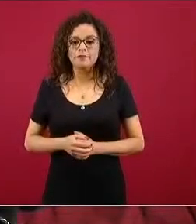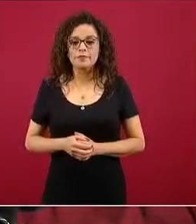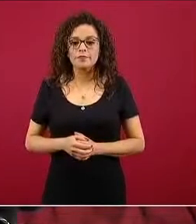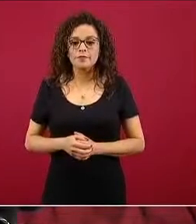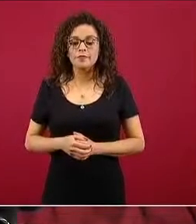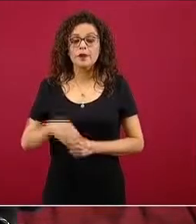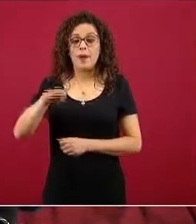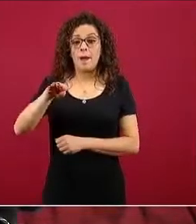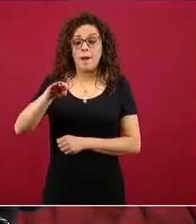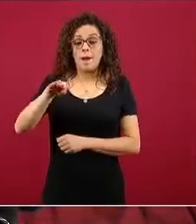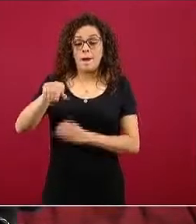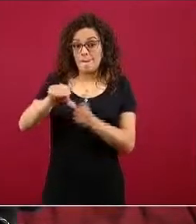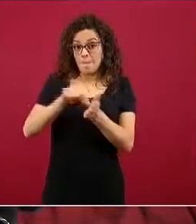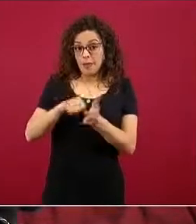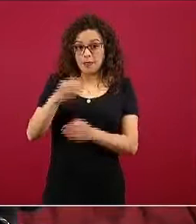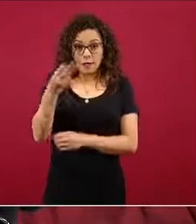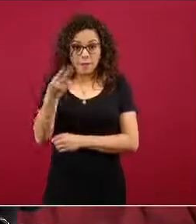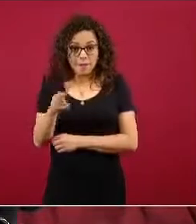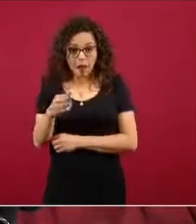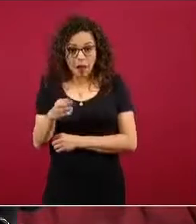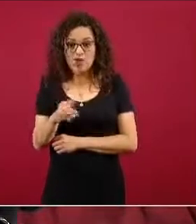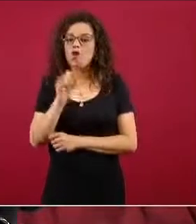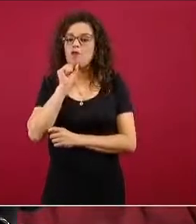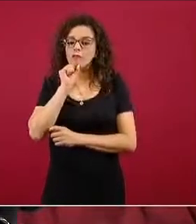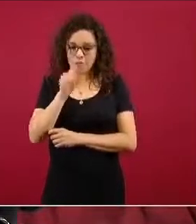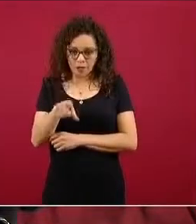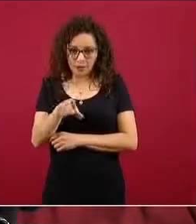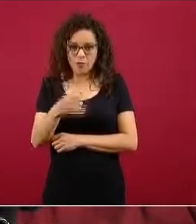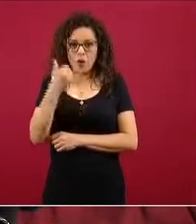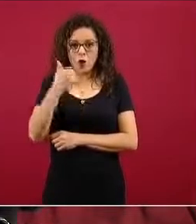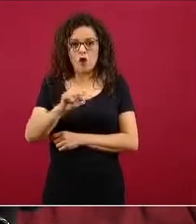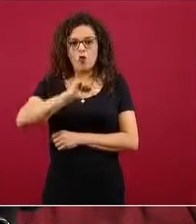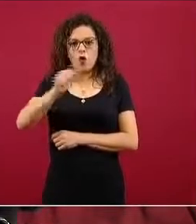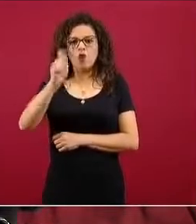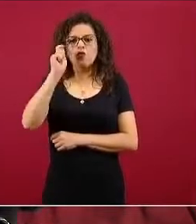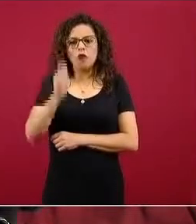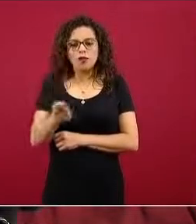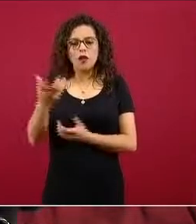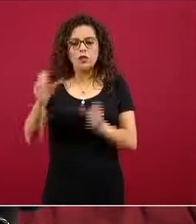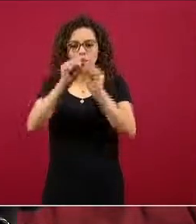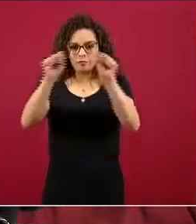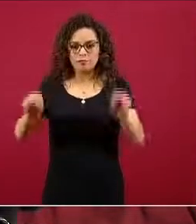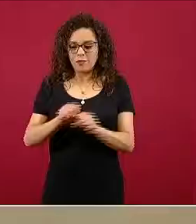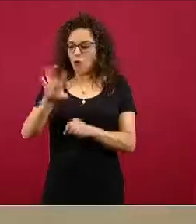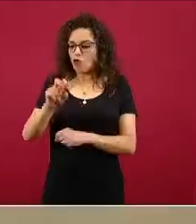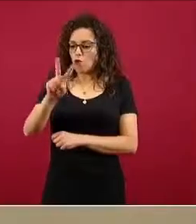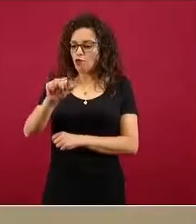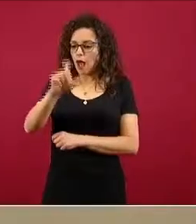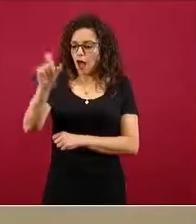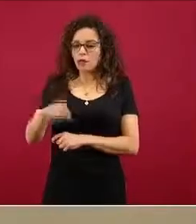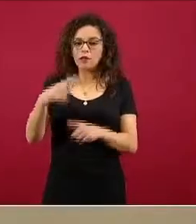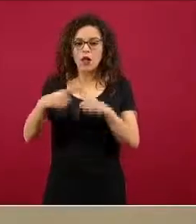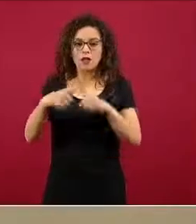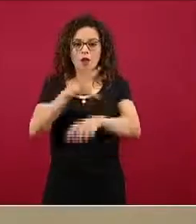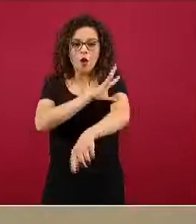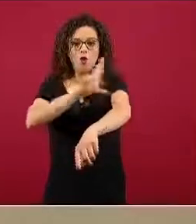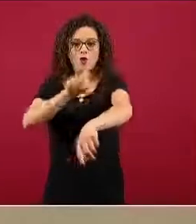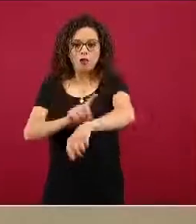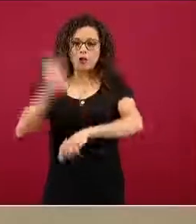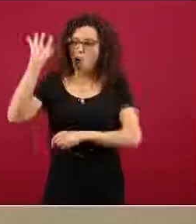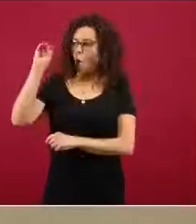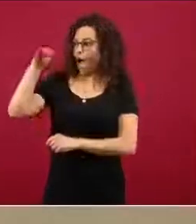que en mayo se integraría también. Y tenemos la plataforma COVAX, que coordina la Organización Mundial de la Salud, donde ya se